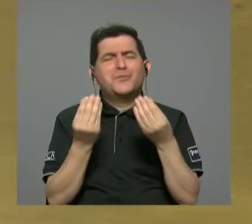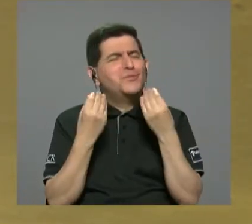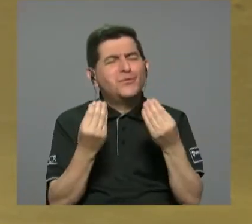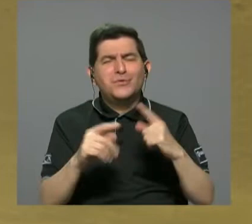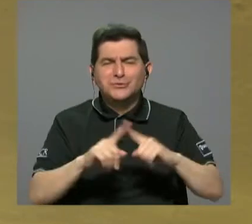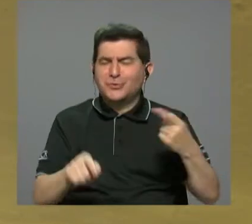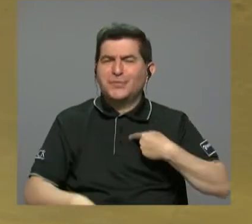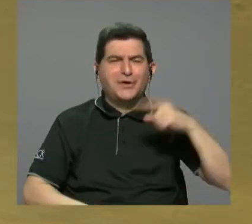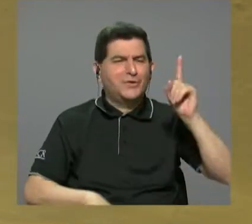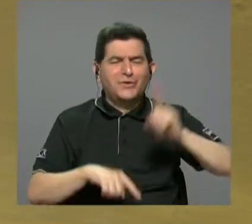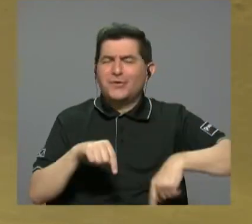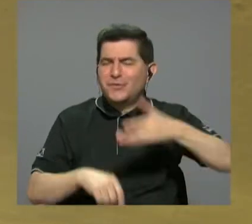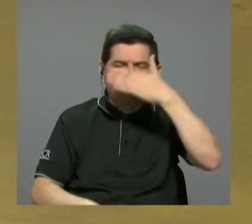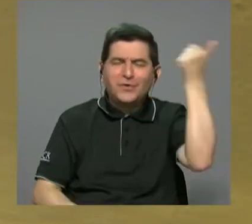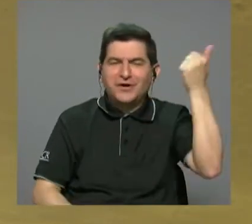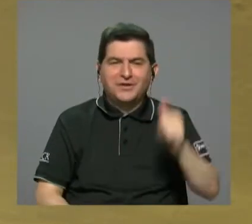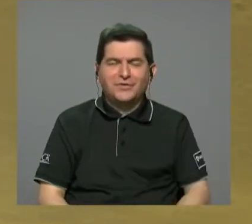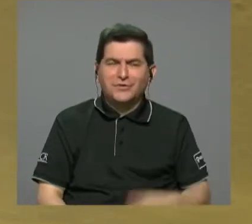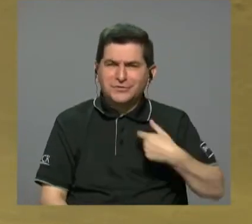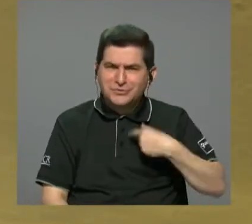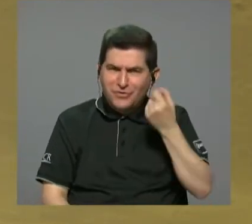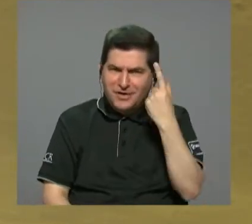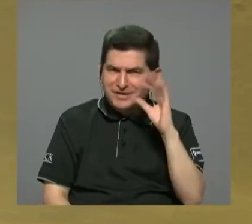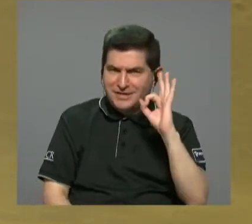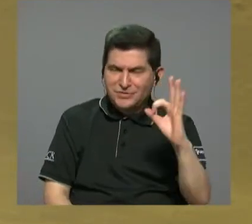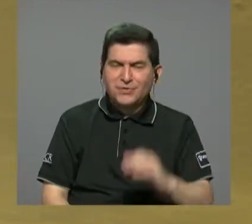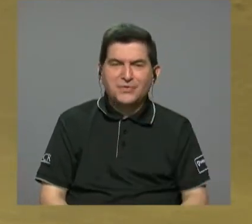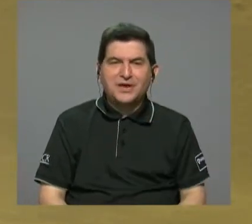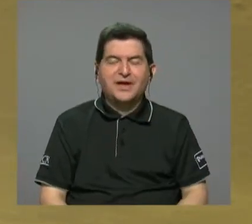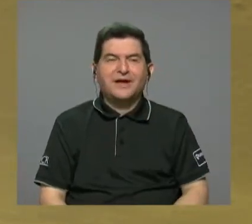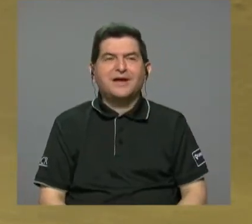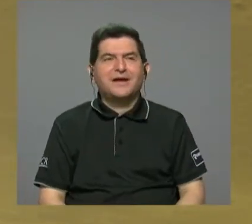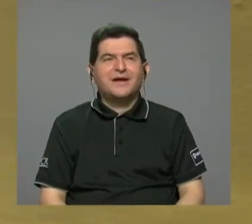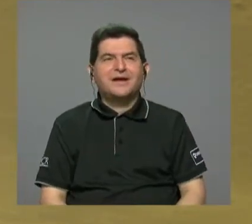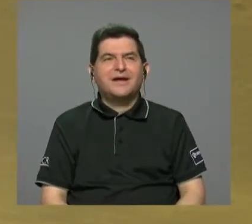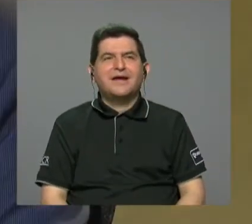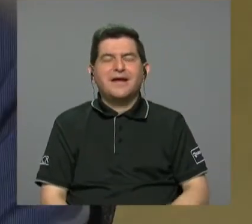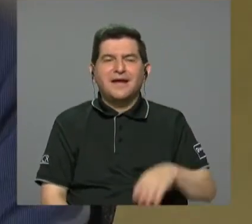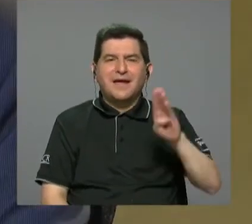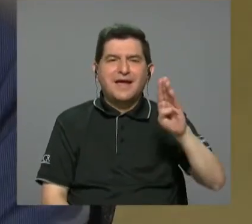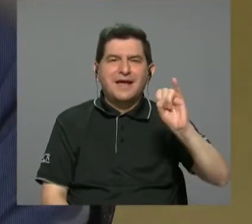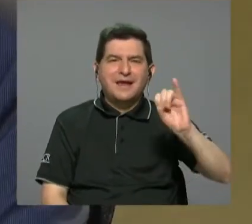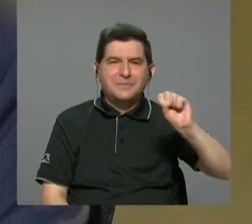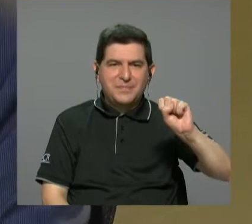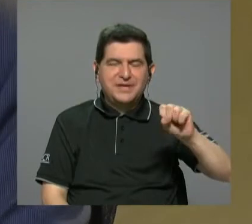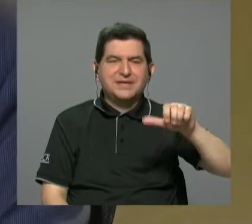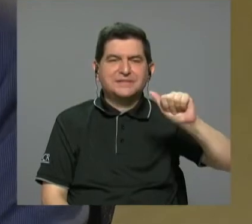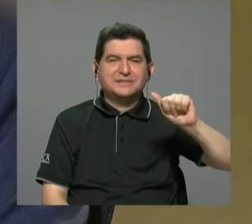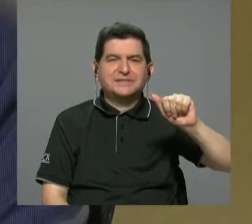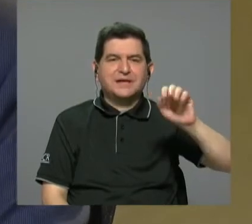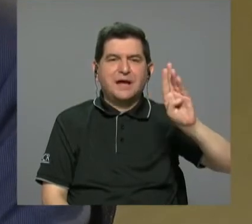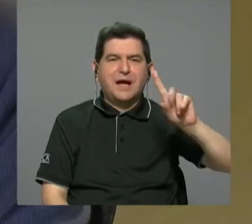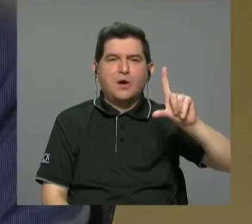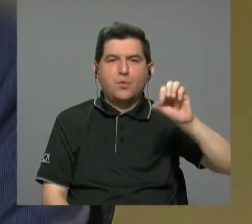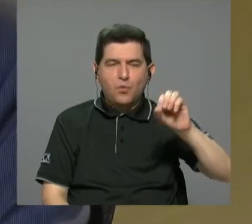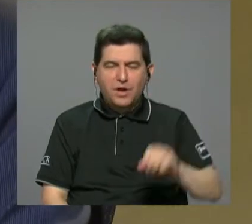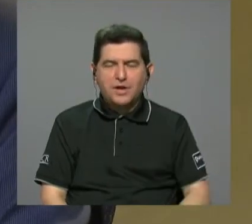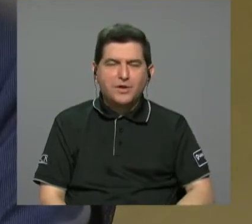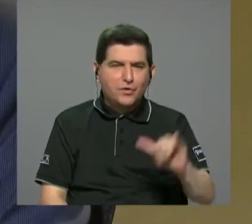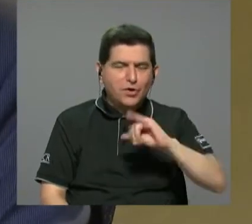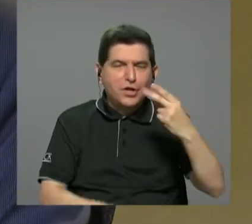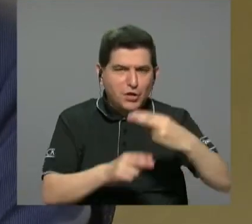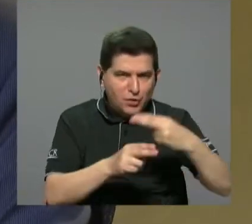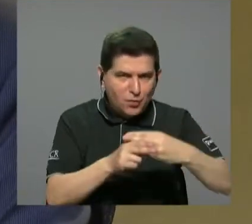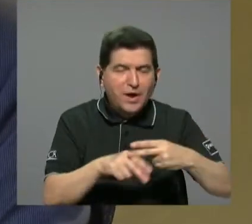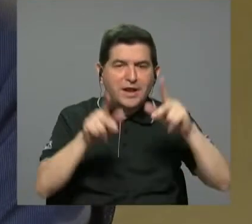no me lo puedo perder. Si no entiendo mal, el abuelito o bisabuelo, el bisabuelo de don Tomás, que se llamaba igual,